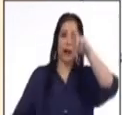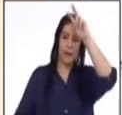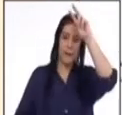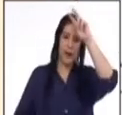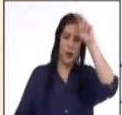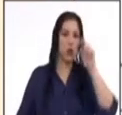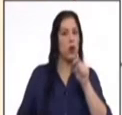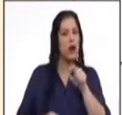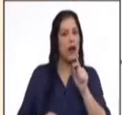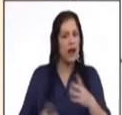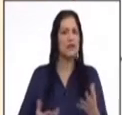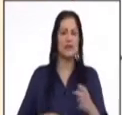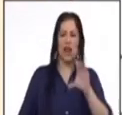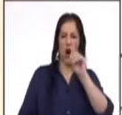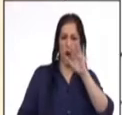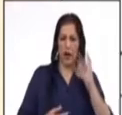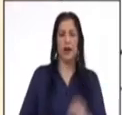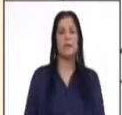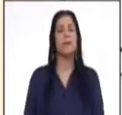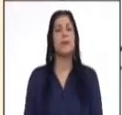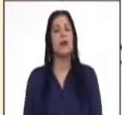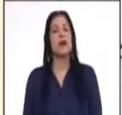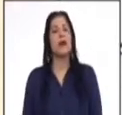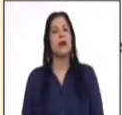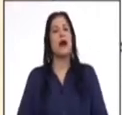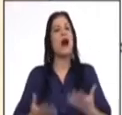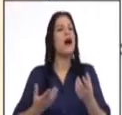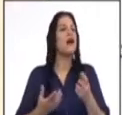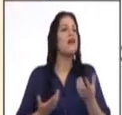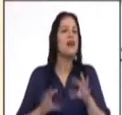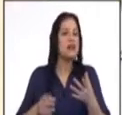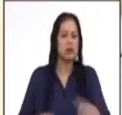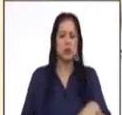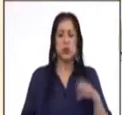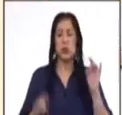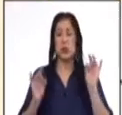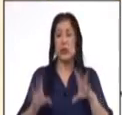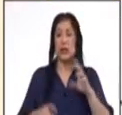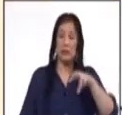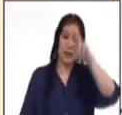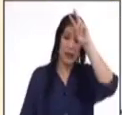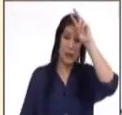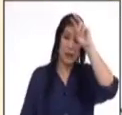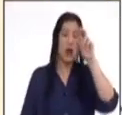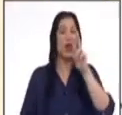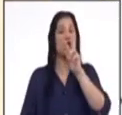el Vibrio cholerae, al referirse al cólera, ha producido en esta atormentada nación andina